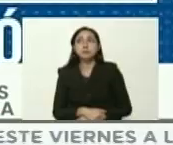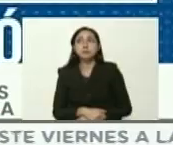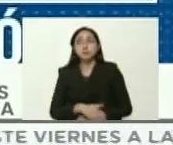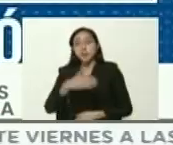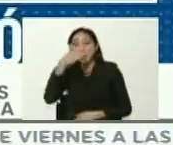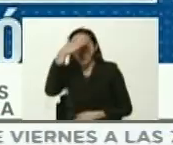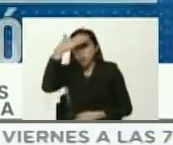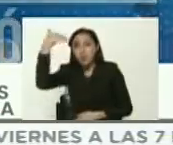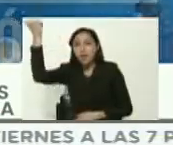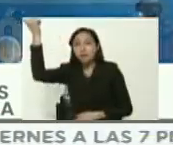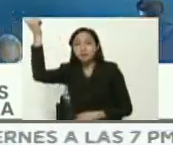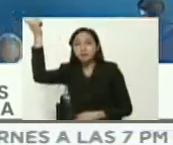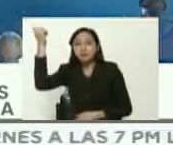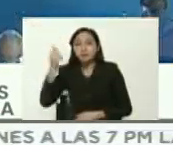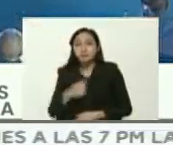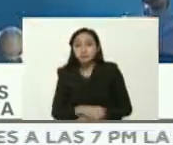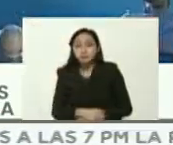desaprender